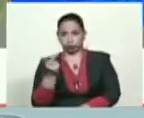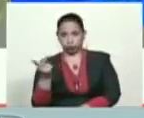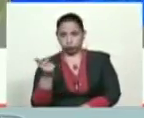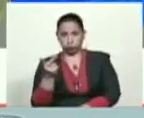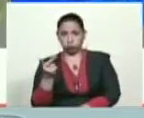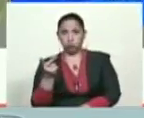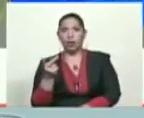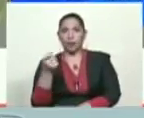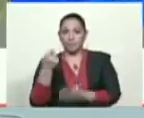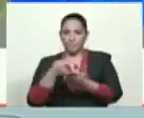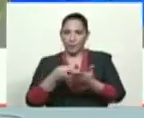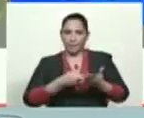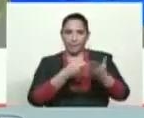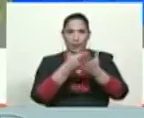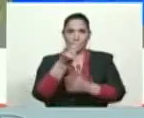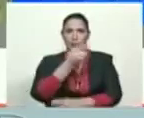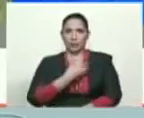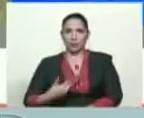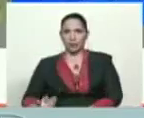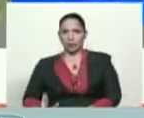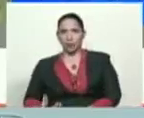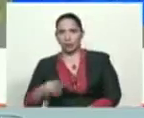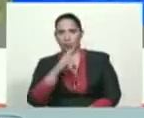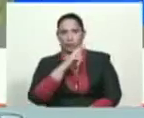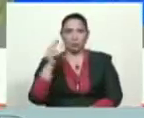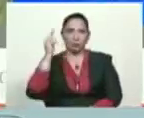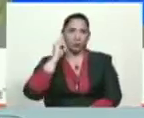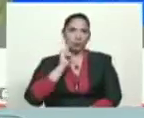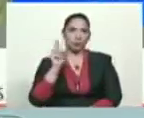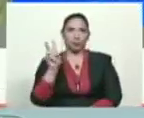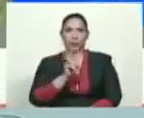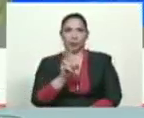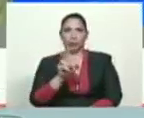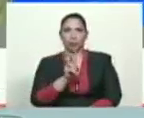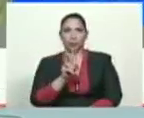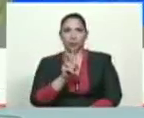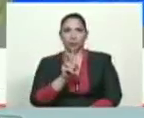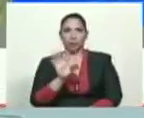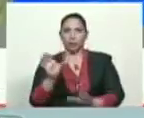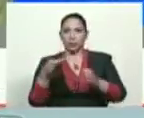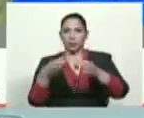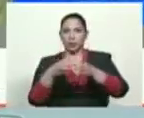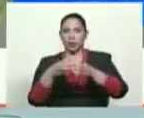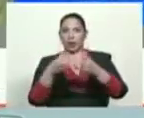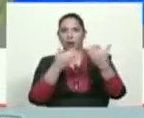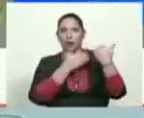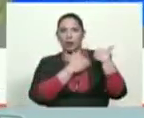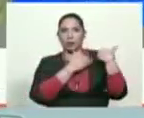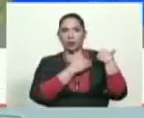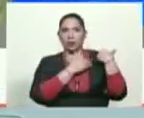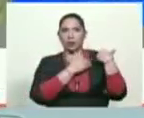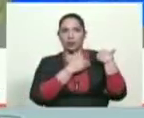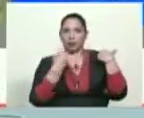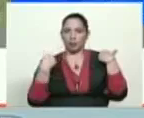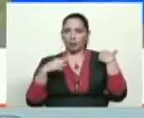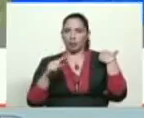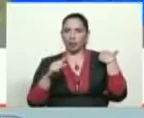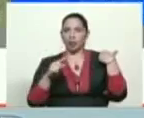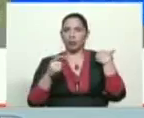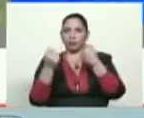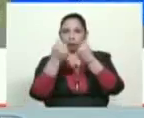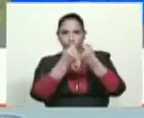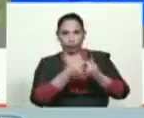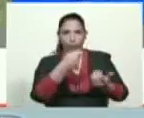la vicepresidencia de la república bolivariana de venezuela con los entes encargados teniendo como fuente de